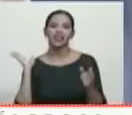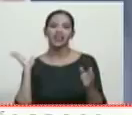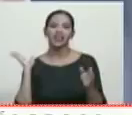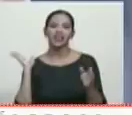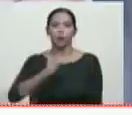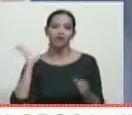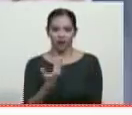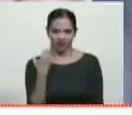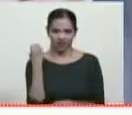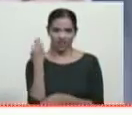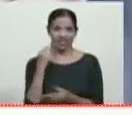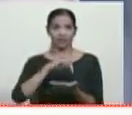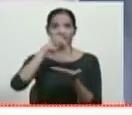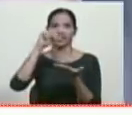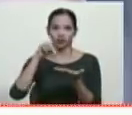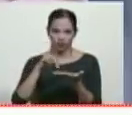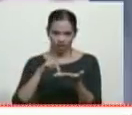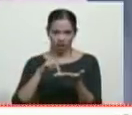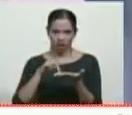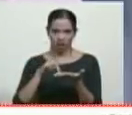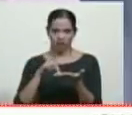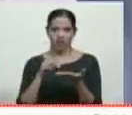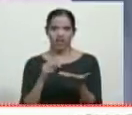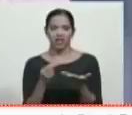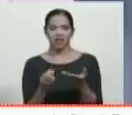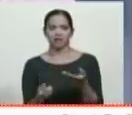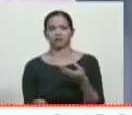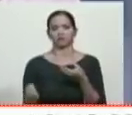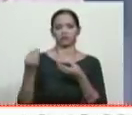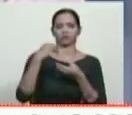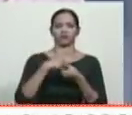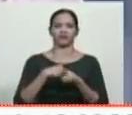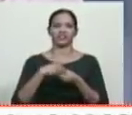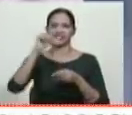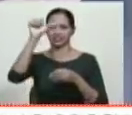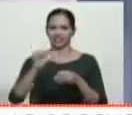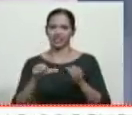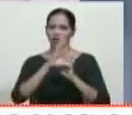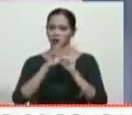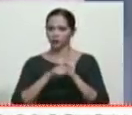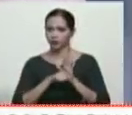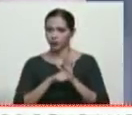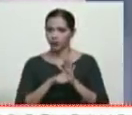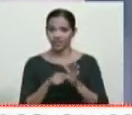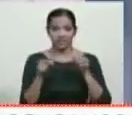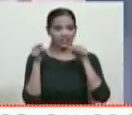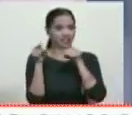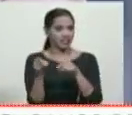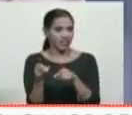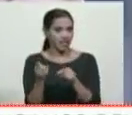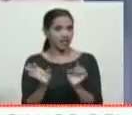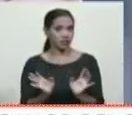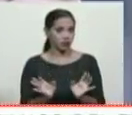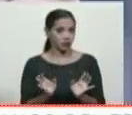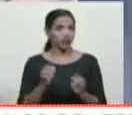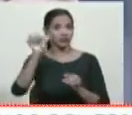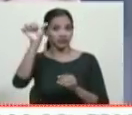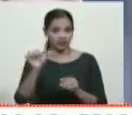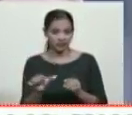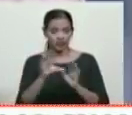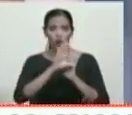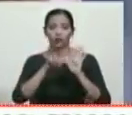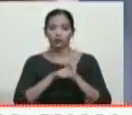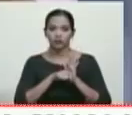Asamblea Nacional atribuirse la interpretación de la Constitución. Si eso es la interpretación